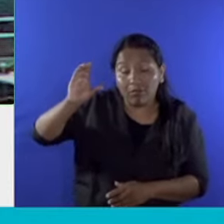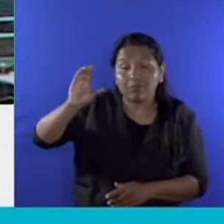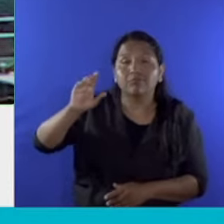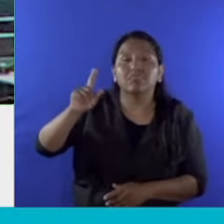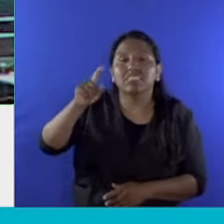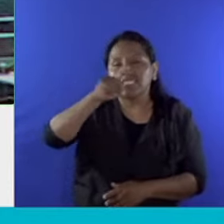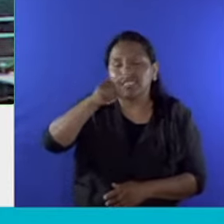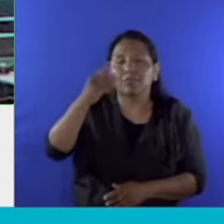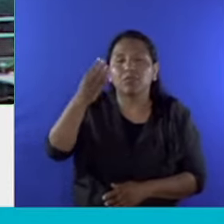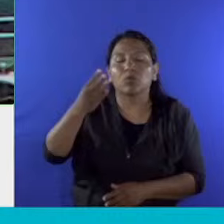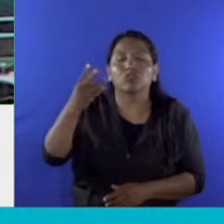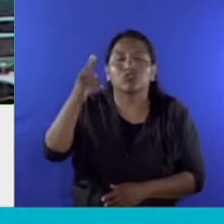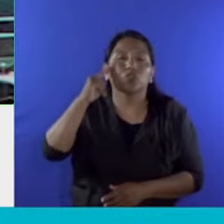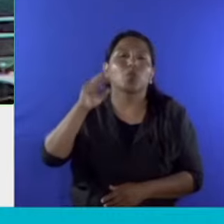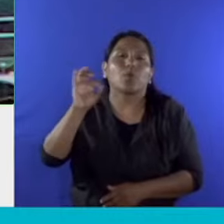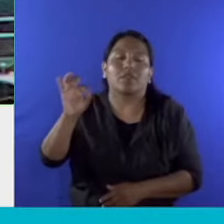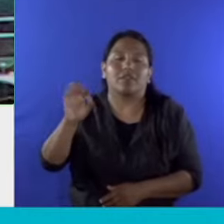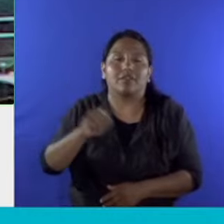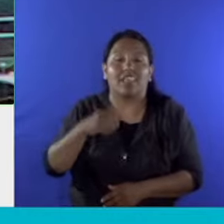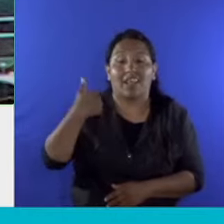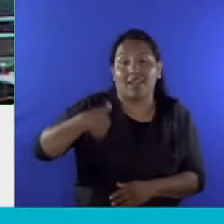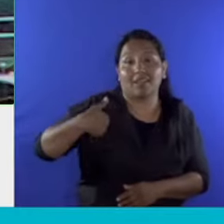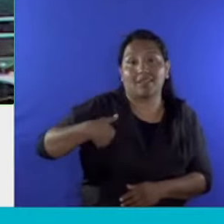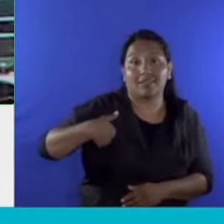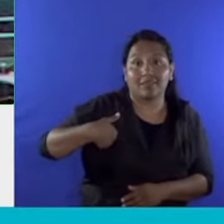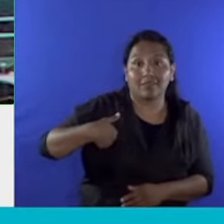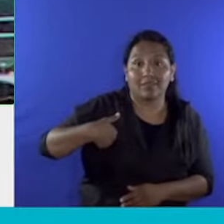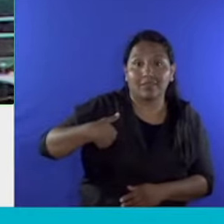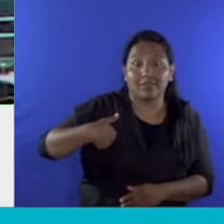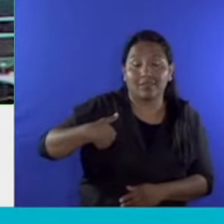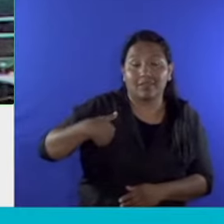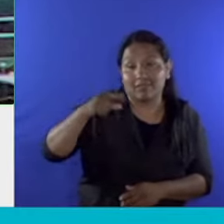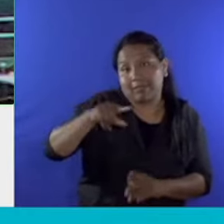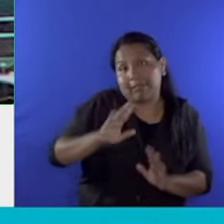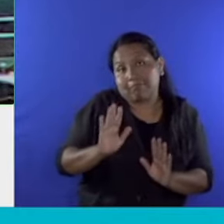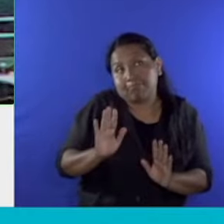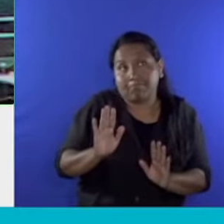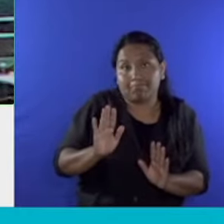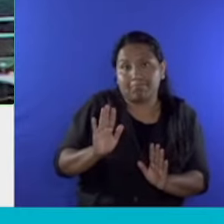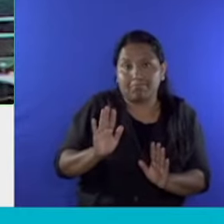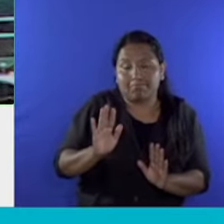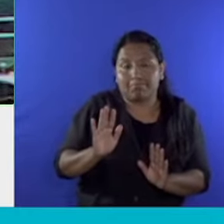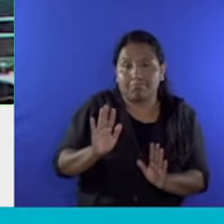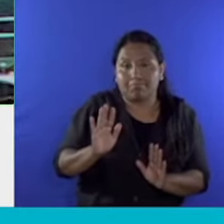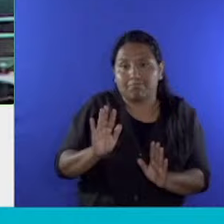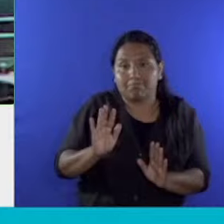vale 7.490. En Argentina está un poquito